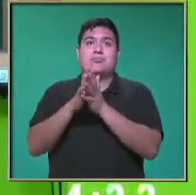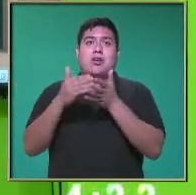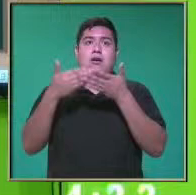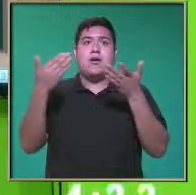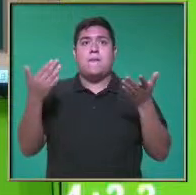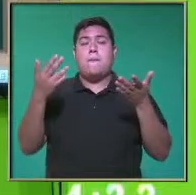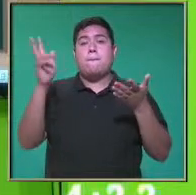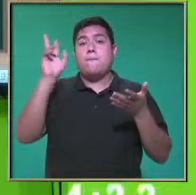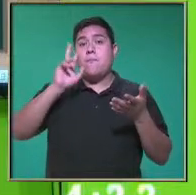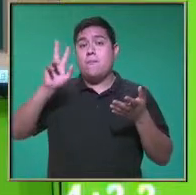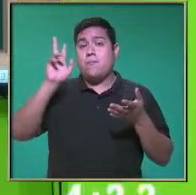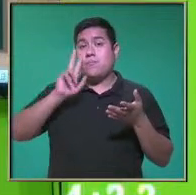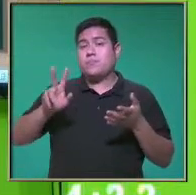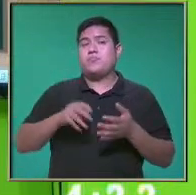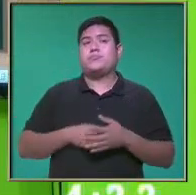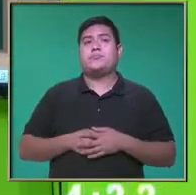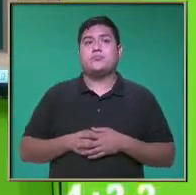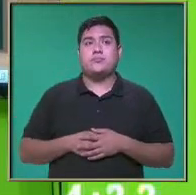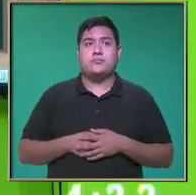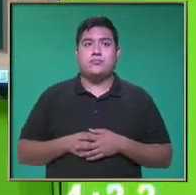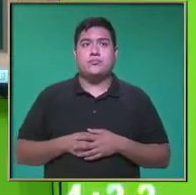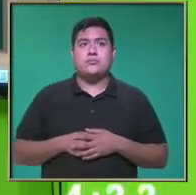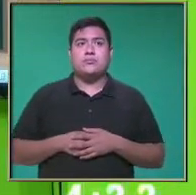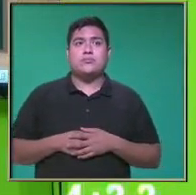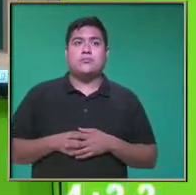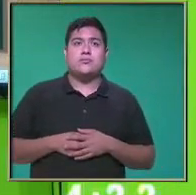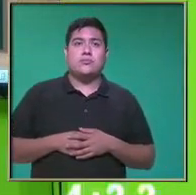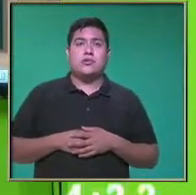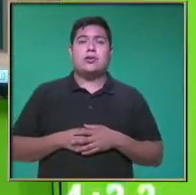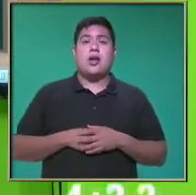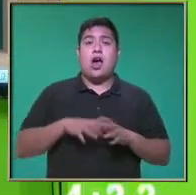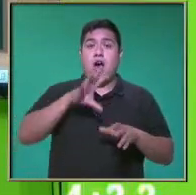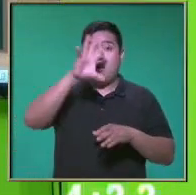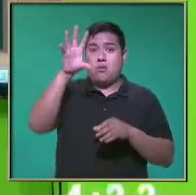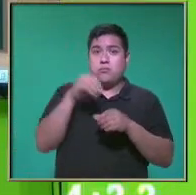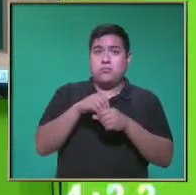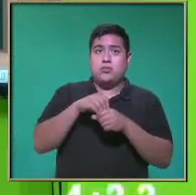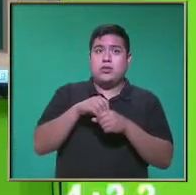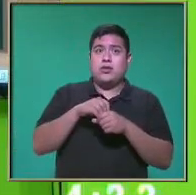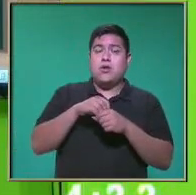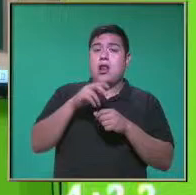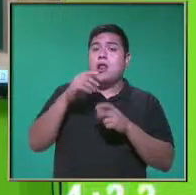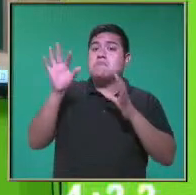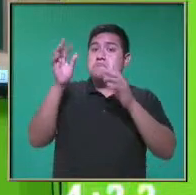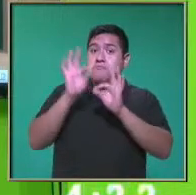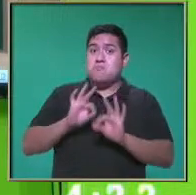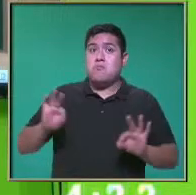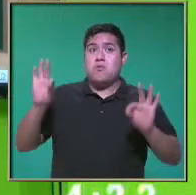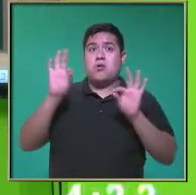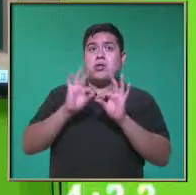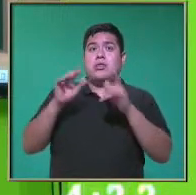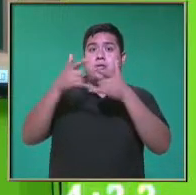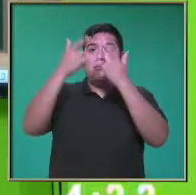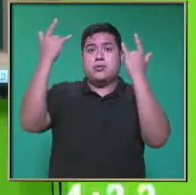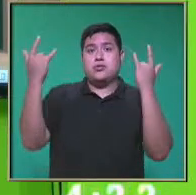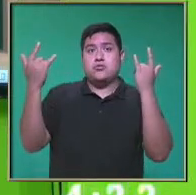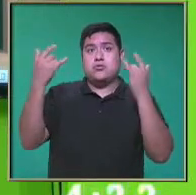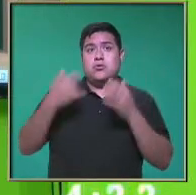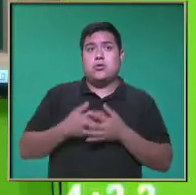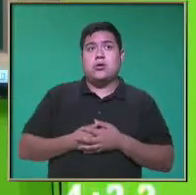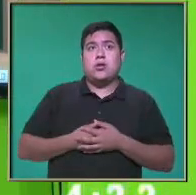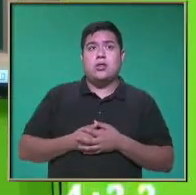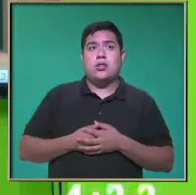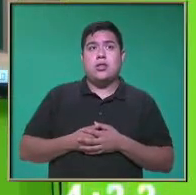the parts of the story. Vamos a completar este esquema o estos espacios con las partes importantes de la fábula. The